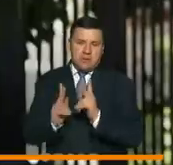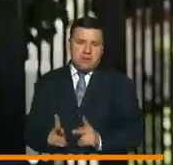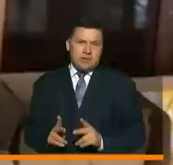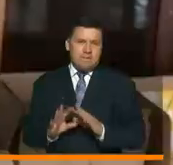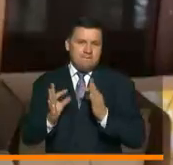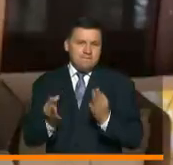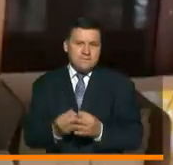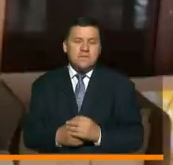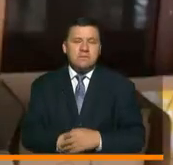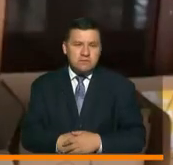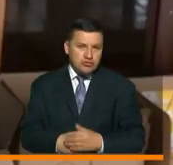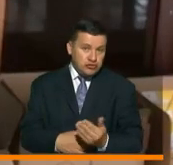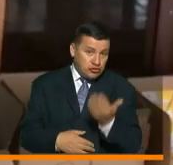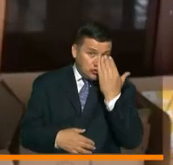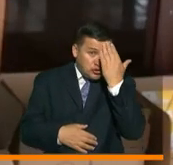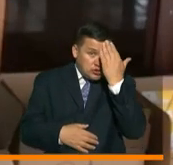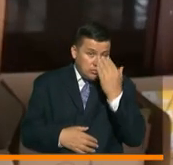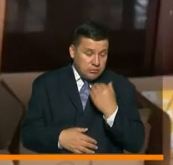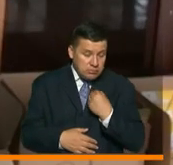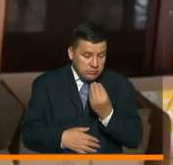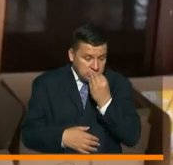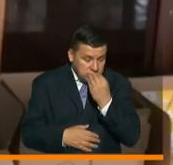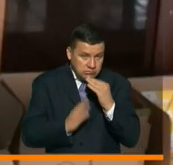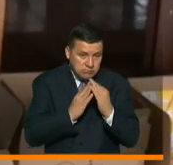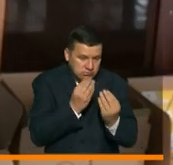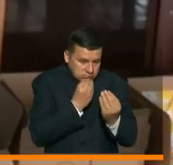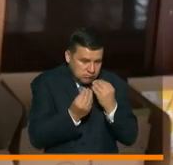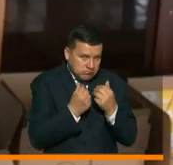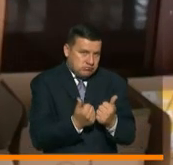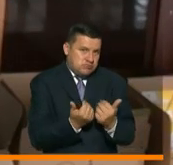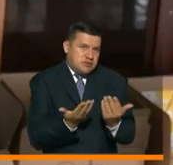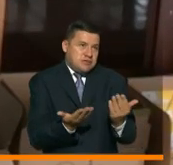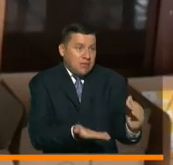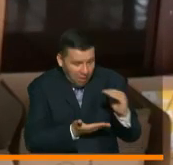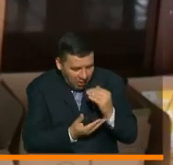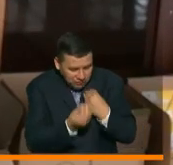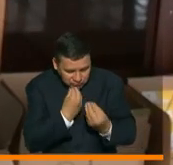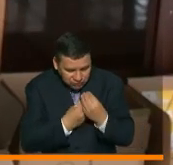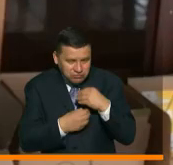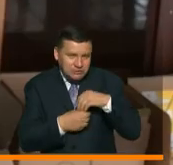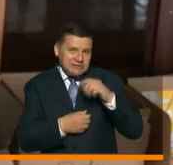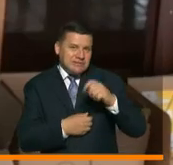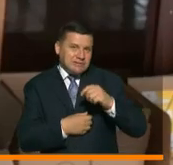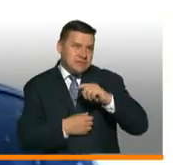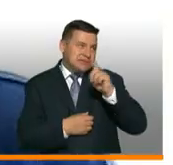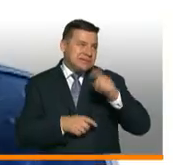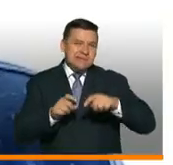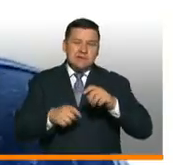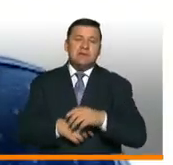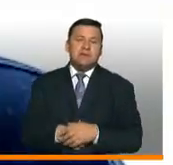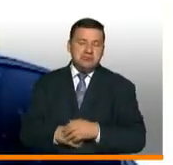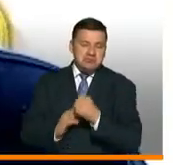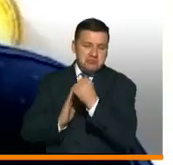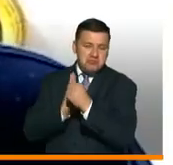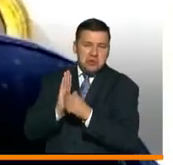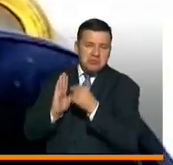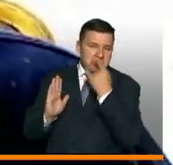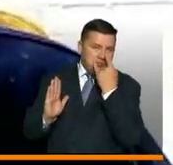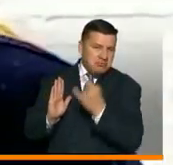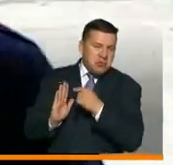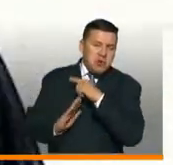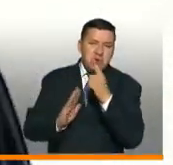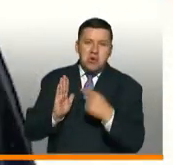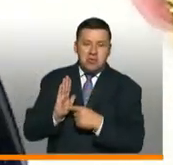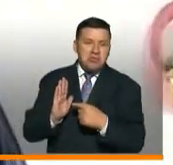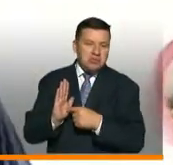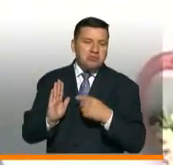de sus familias. Nos sirve mucho para la alimentación del niño en casa en este momento, pues que estamos necesitando todos. Un programa que es muy